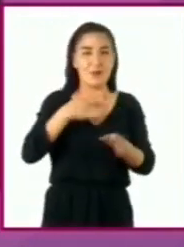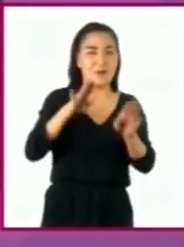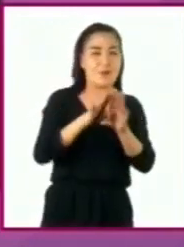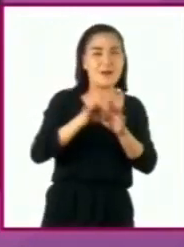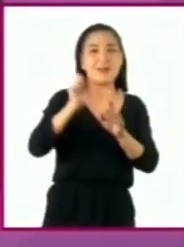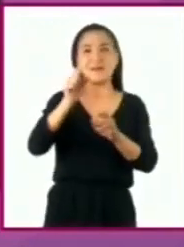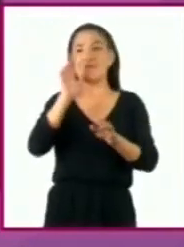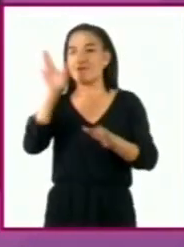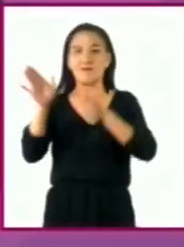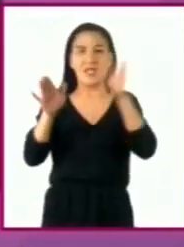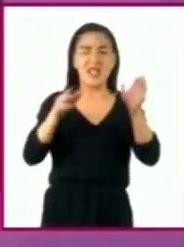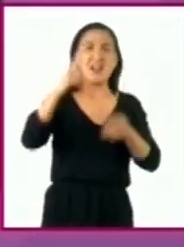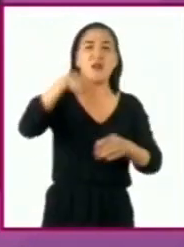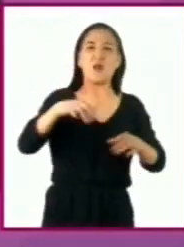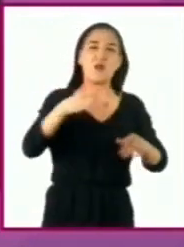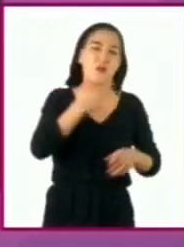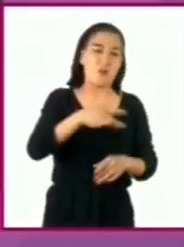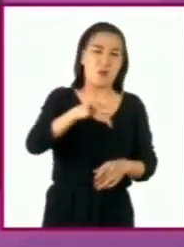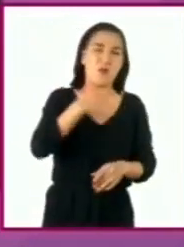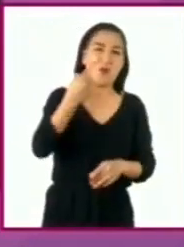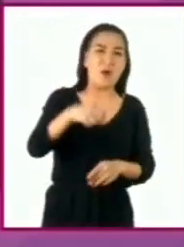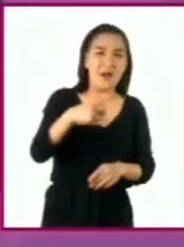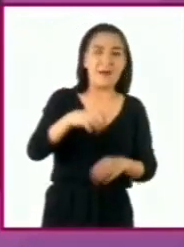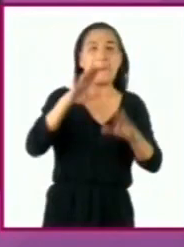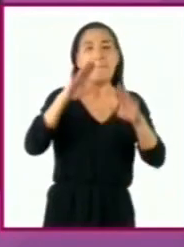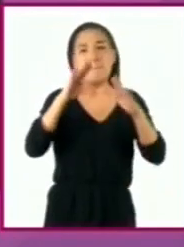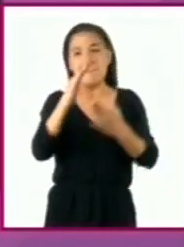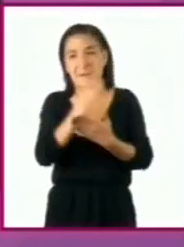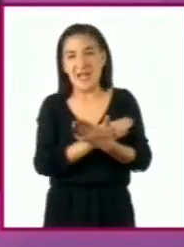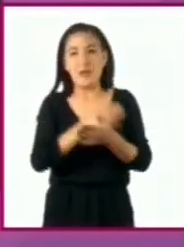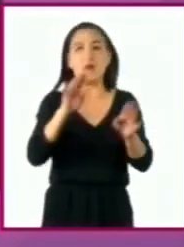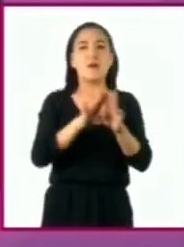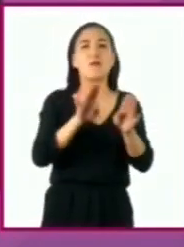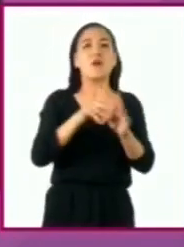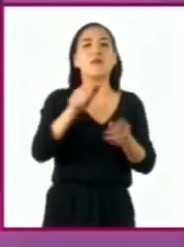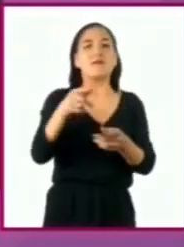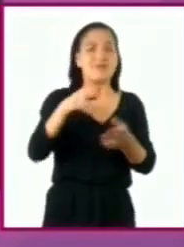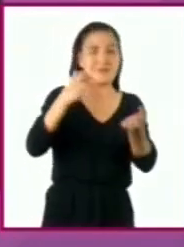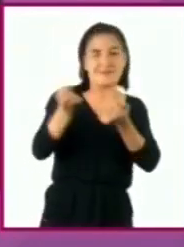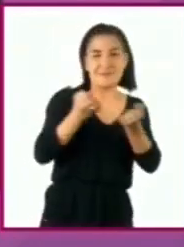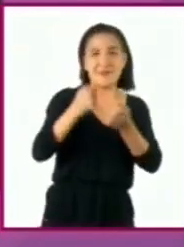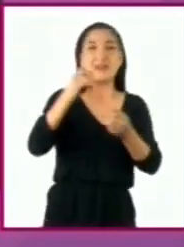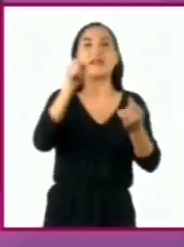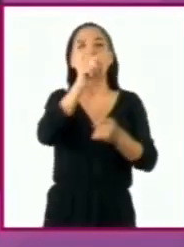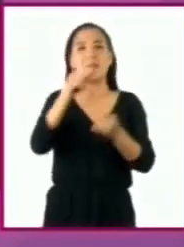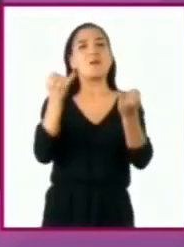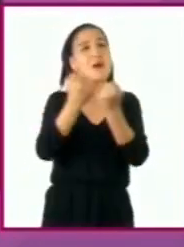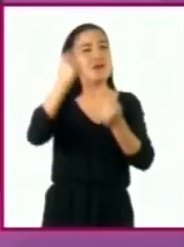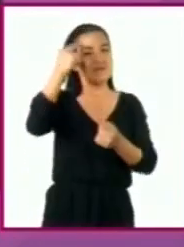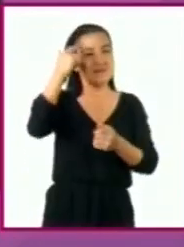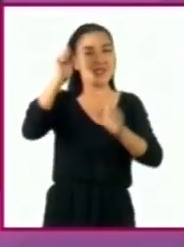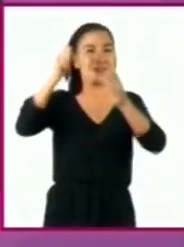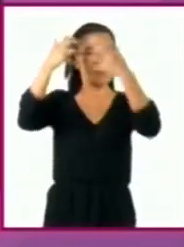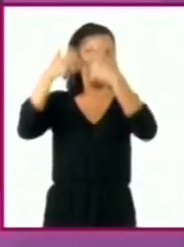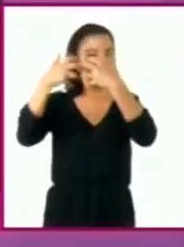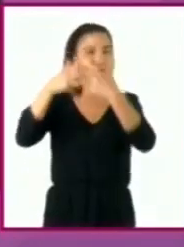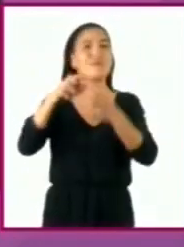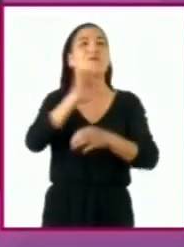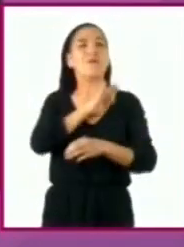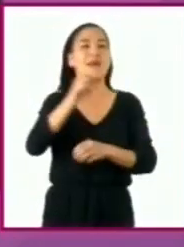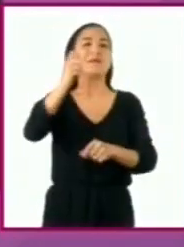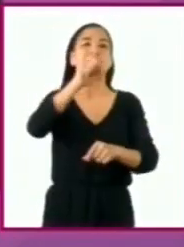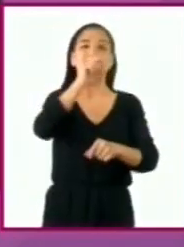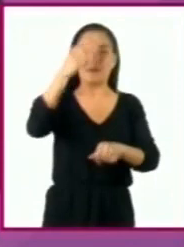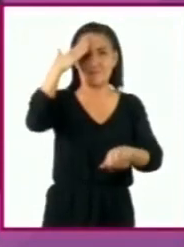la rigidez, disminuyen la presión arterial, desarrollan la habilidad mental, incluida la memoria.